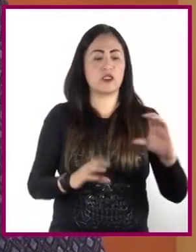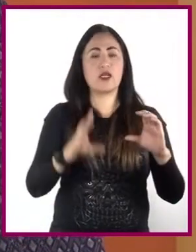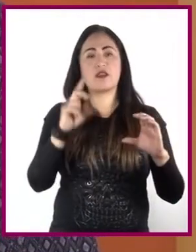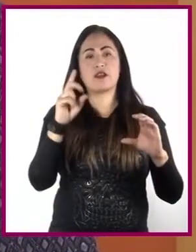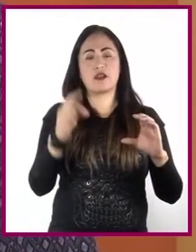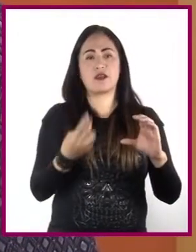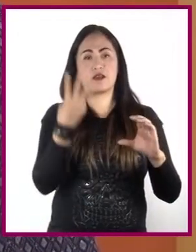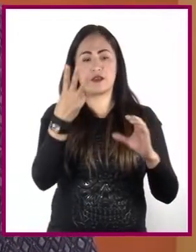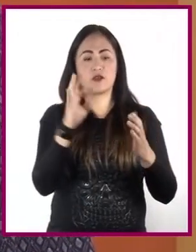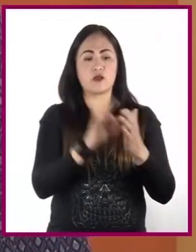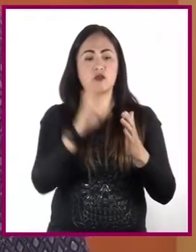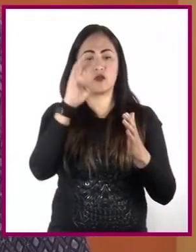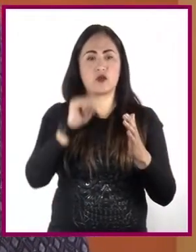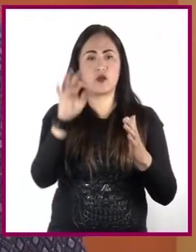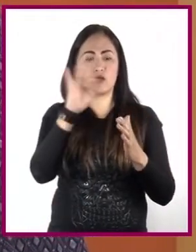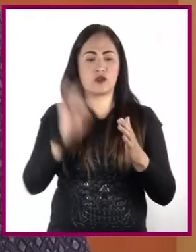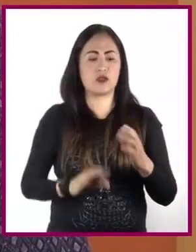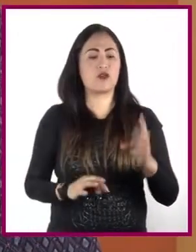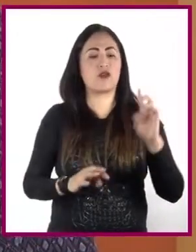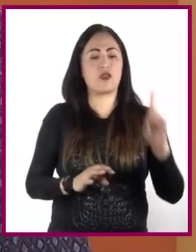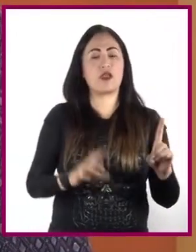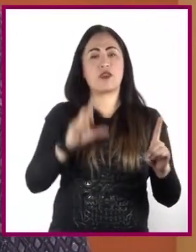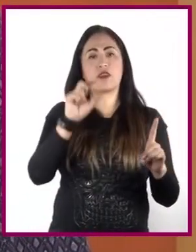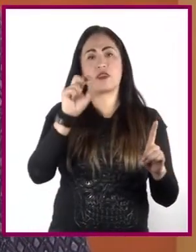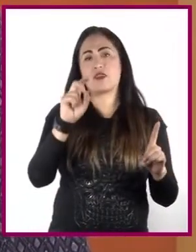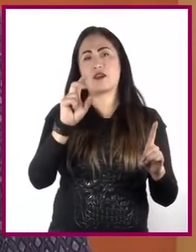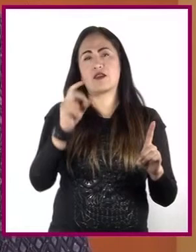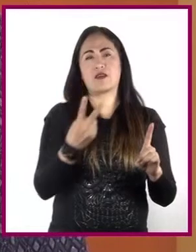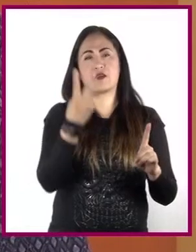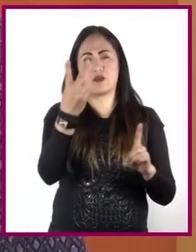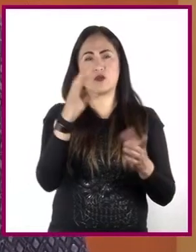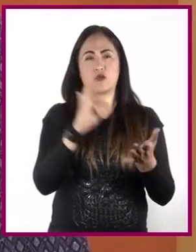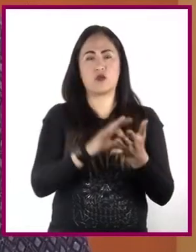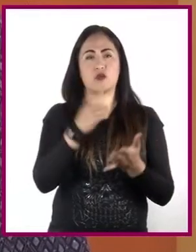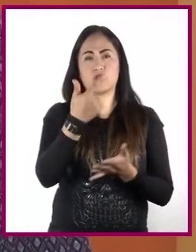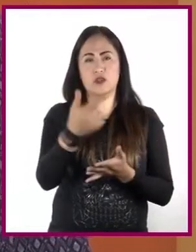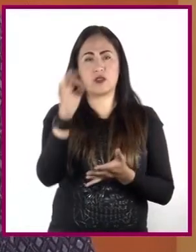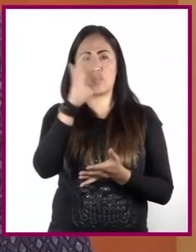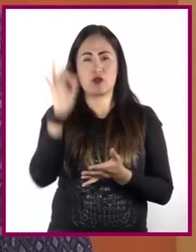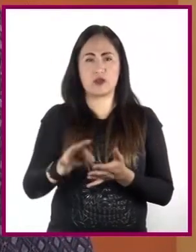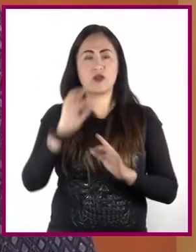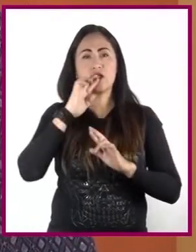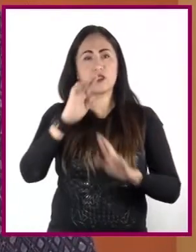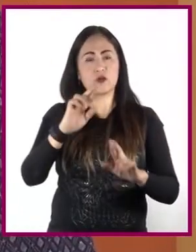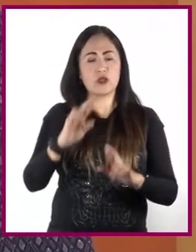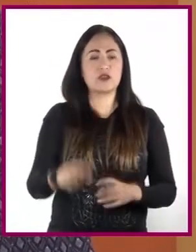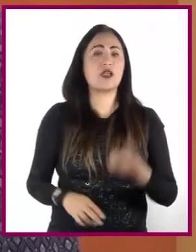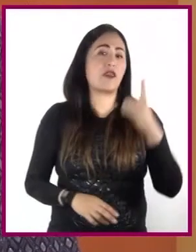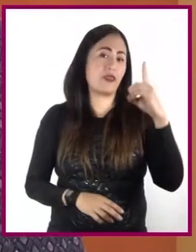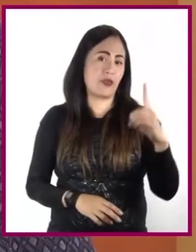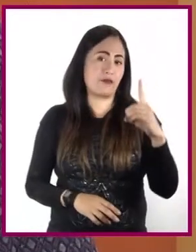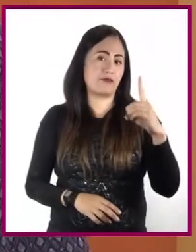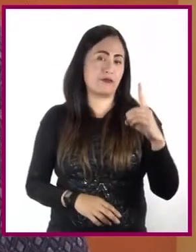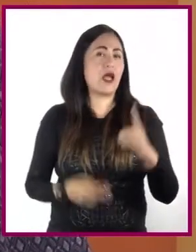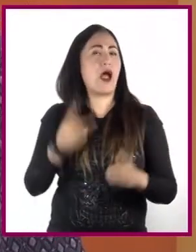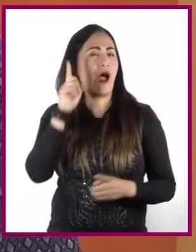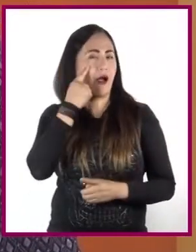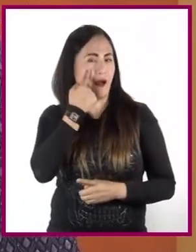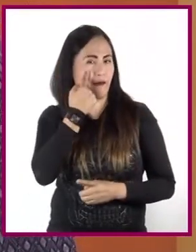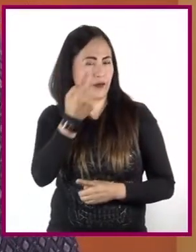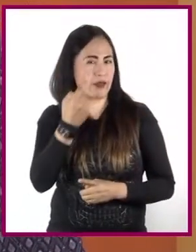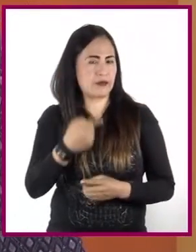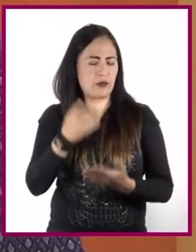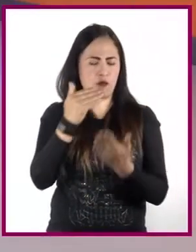33.9%, D, 32.7%. La respuesta es el inciso B. Ustedes verifiquen por qué es